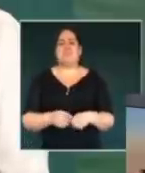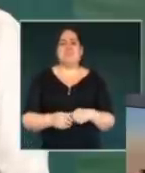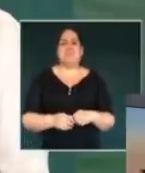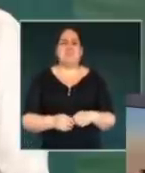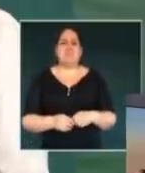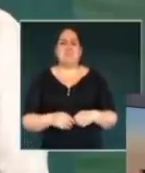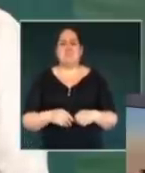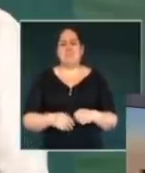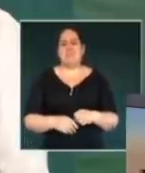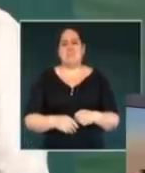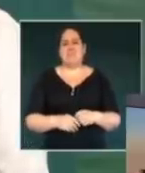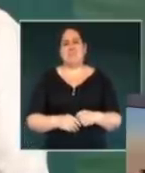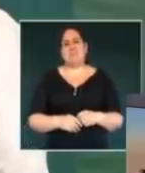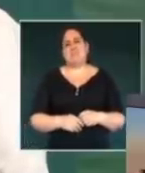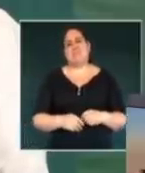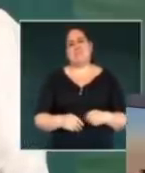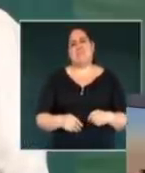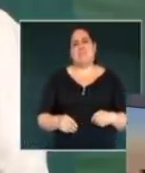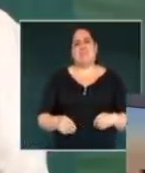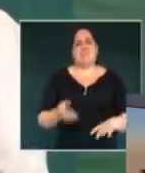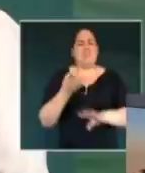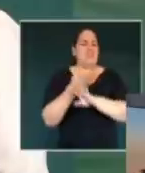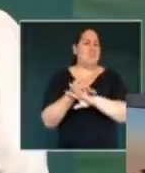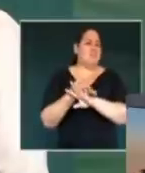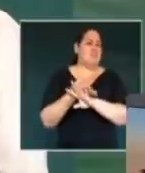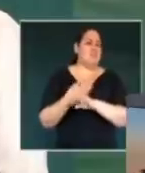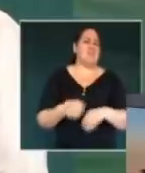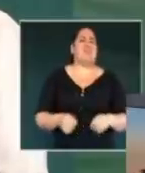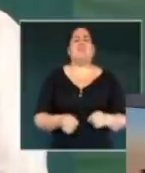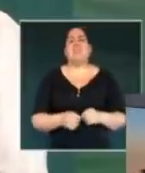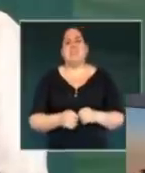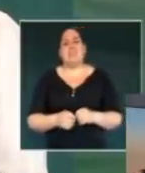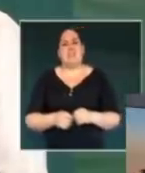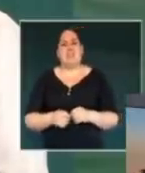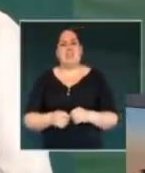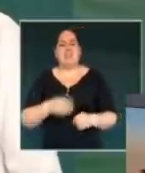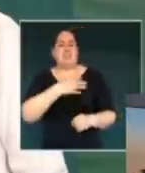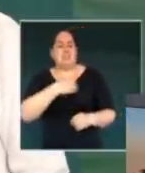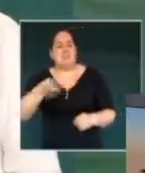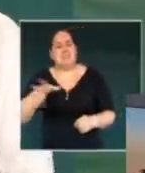le dije, hay otra epidemia que está